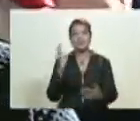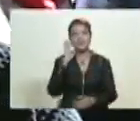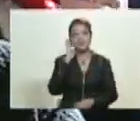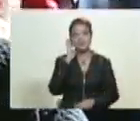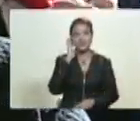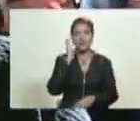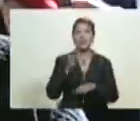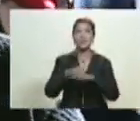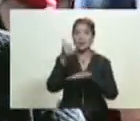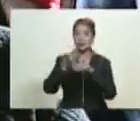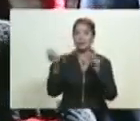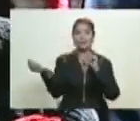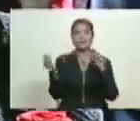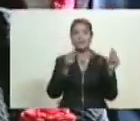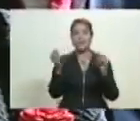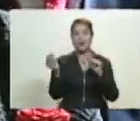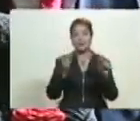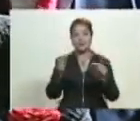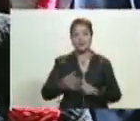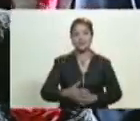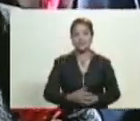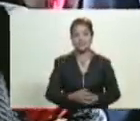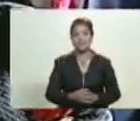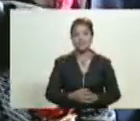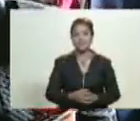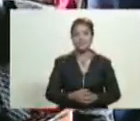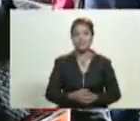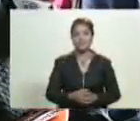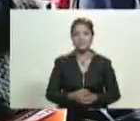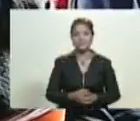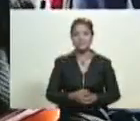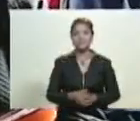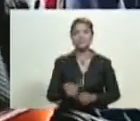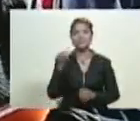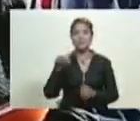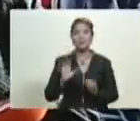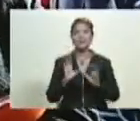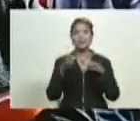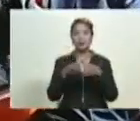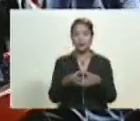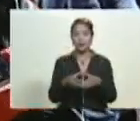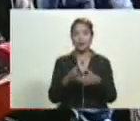o director de debate, Soto Rojas, en nombre de este grupo de